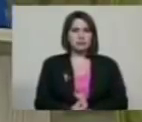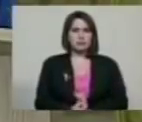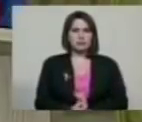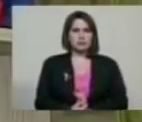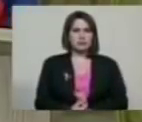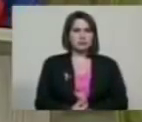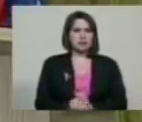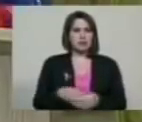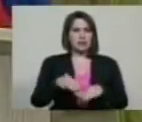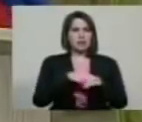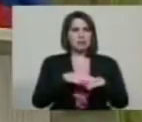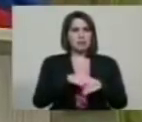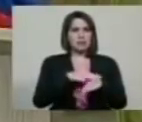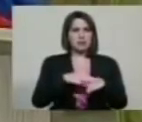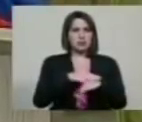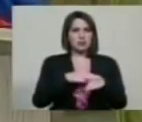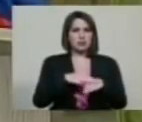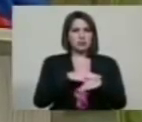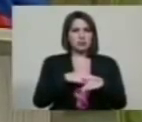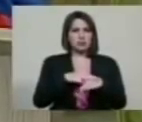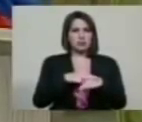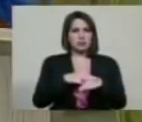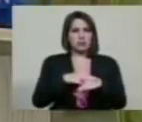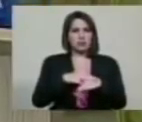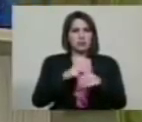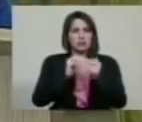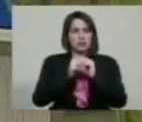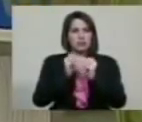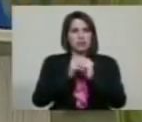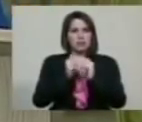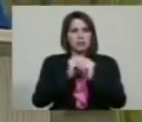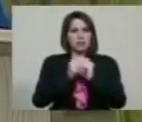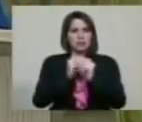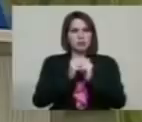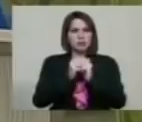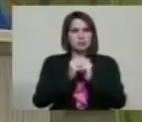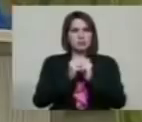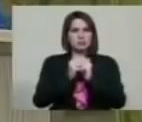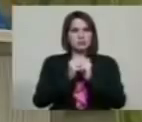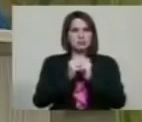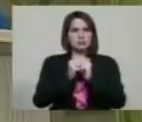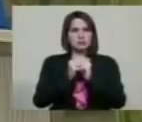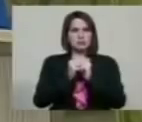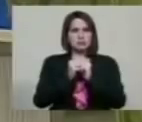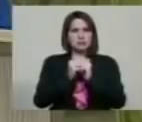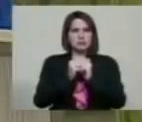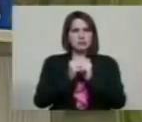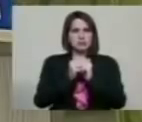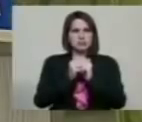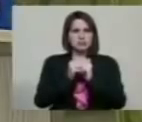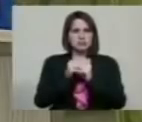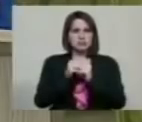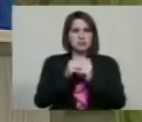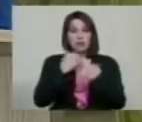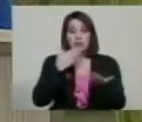al ministro Pedro Infante una solicitud de recursos